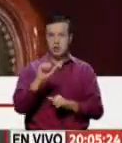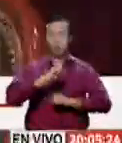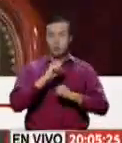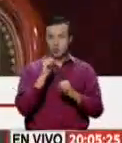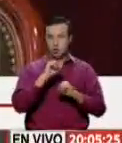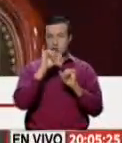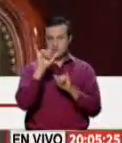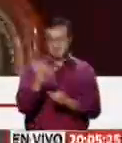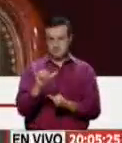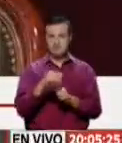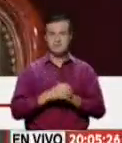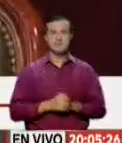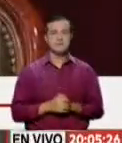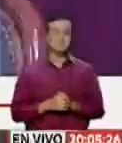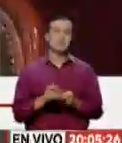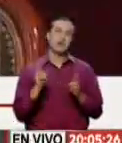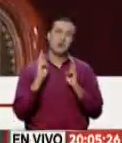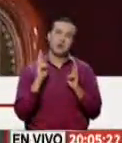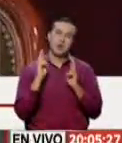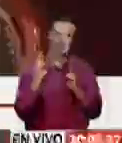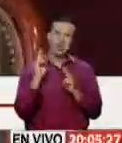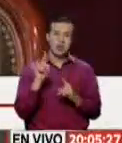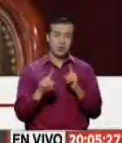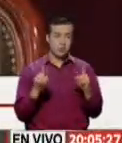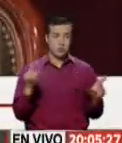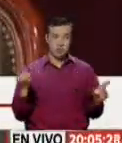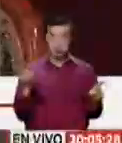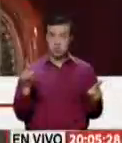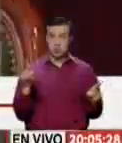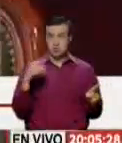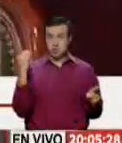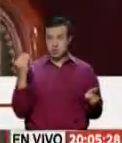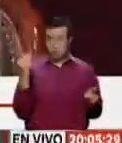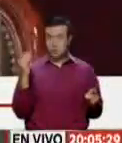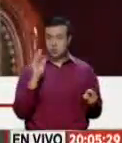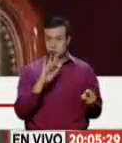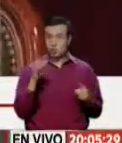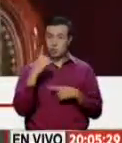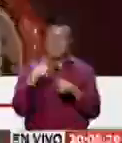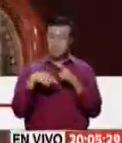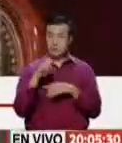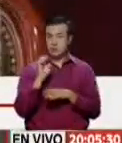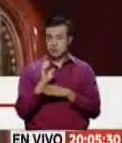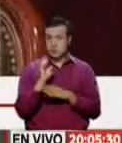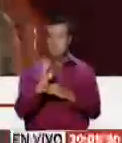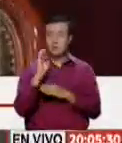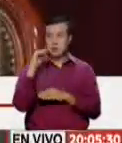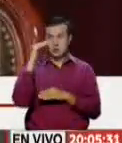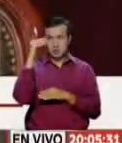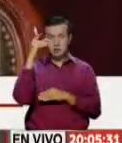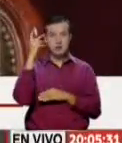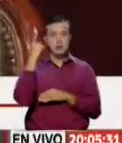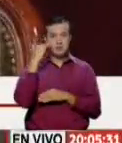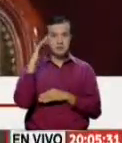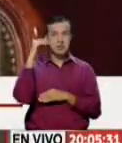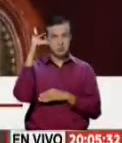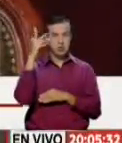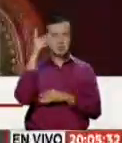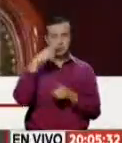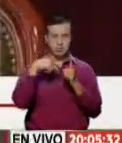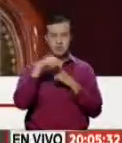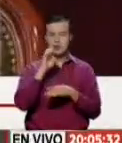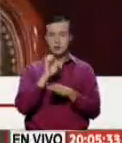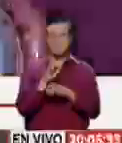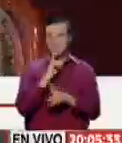Bogotá. Esperamos que el resto de los chicos puedan venir al país en los próximos días, en las próximas